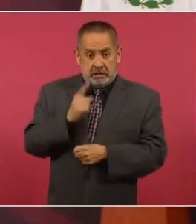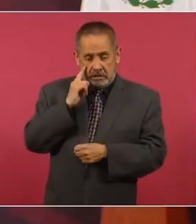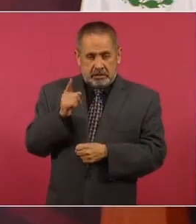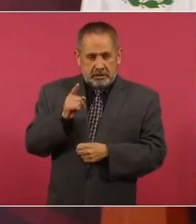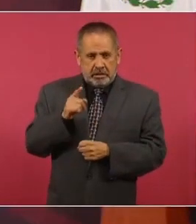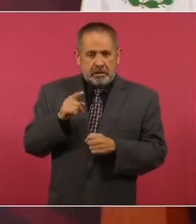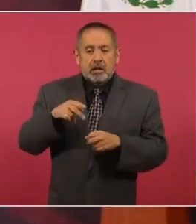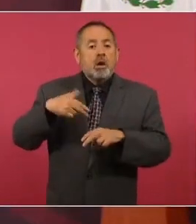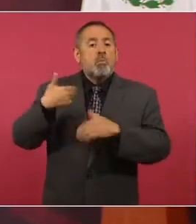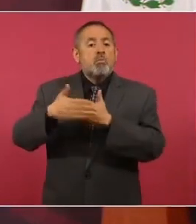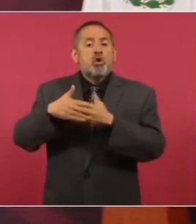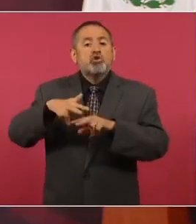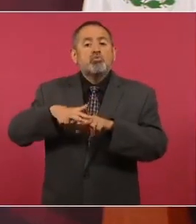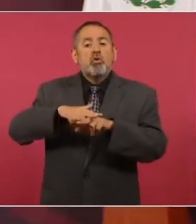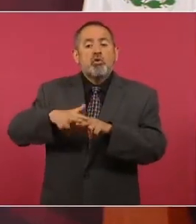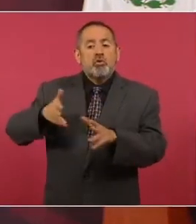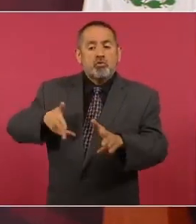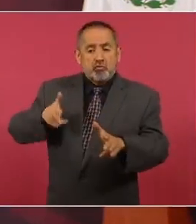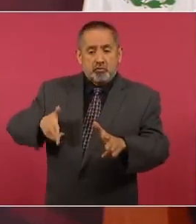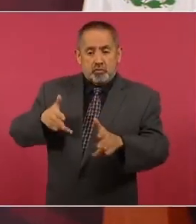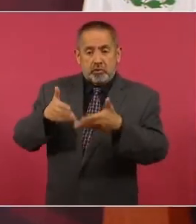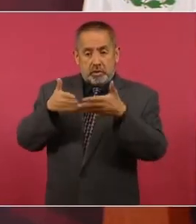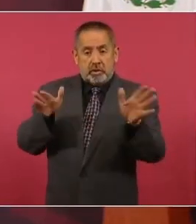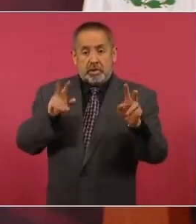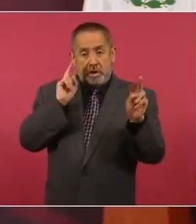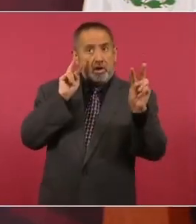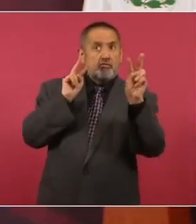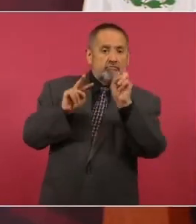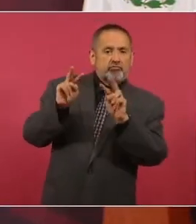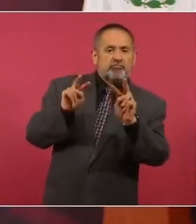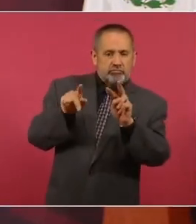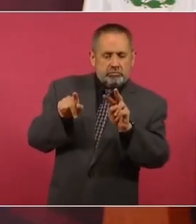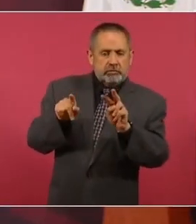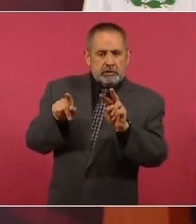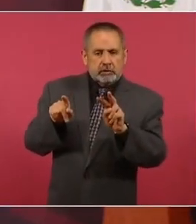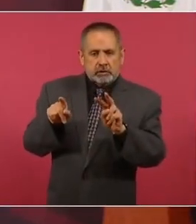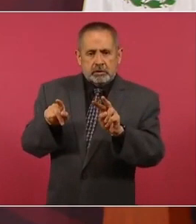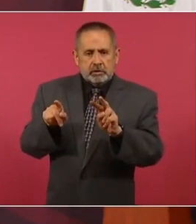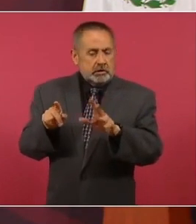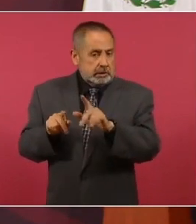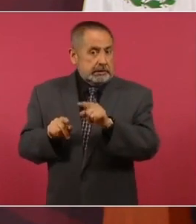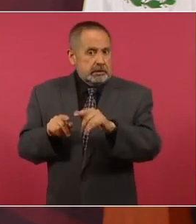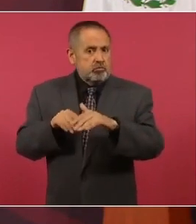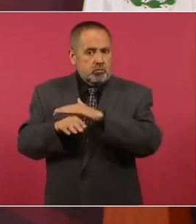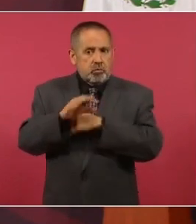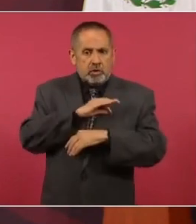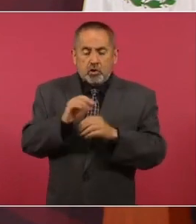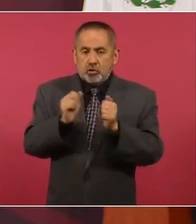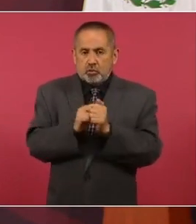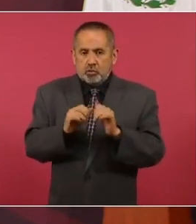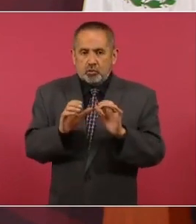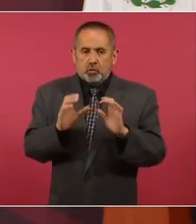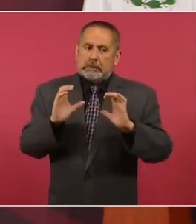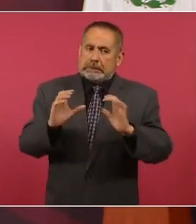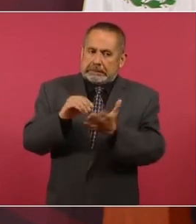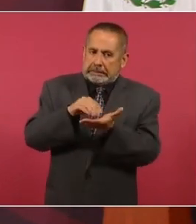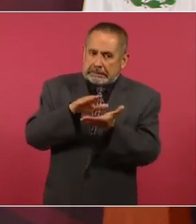termine el tren se va a abrir, claro, va a ser con